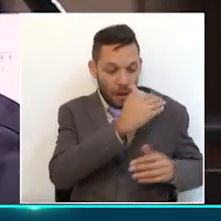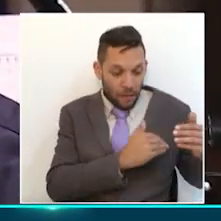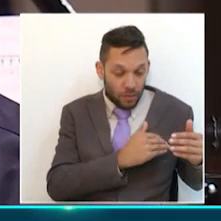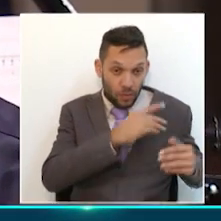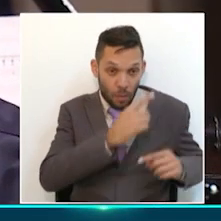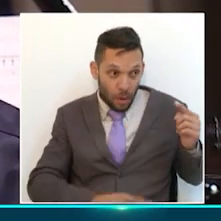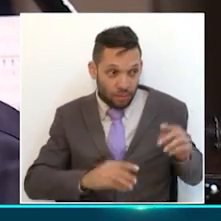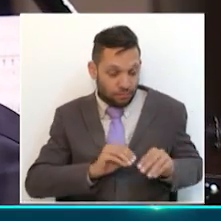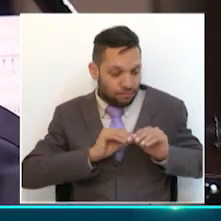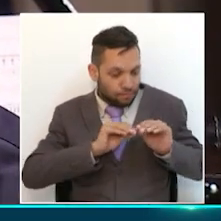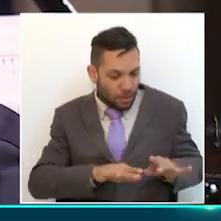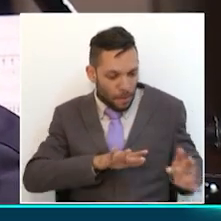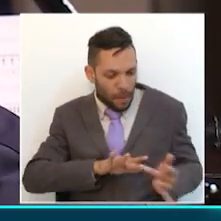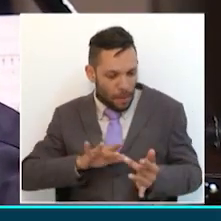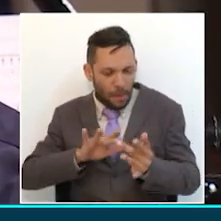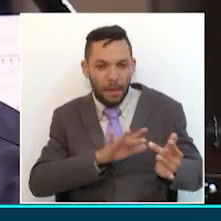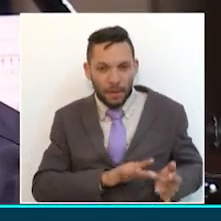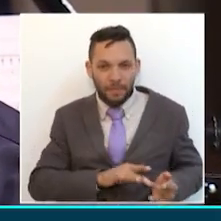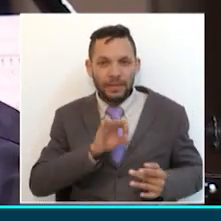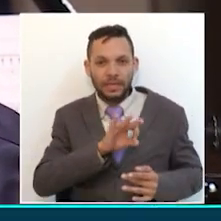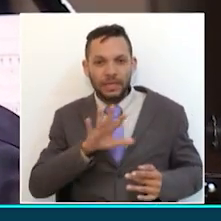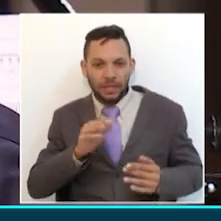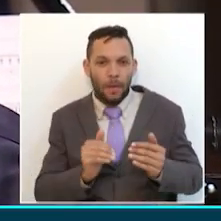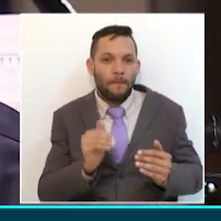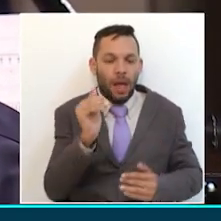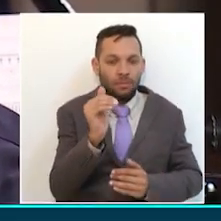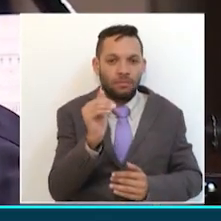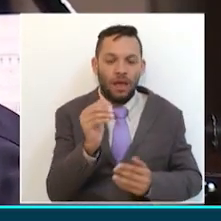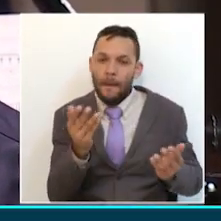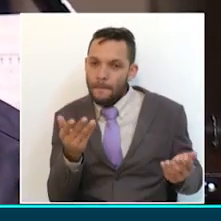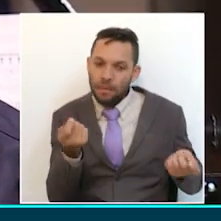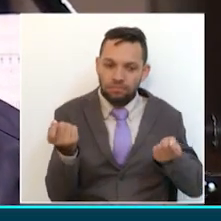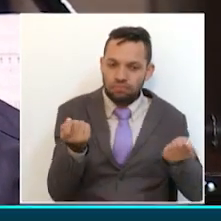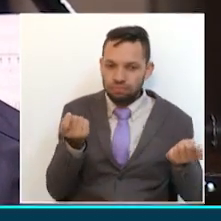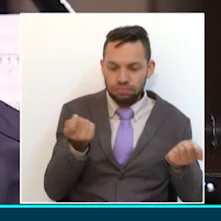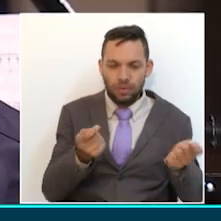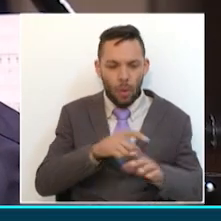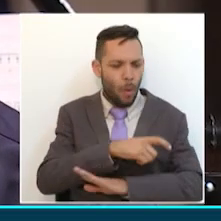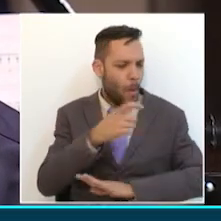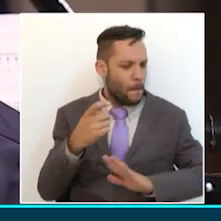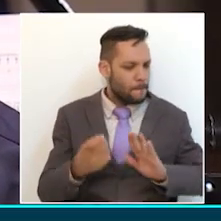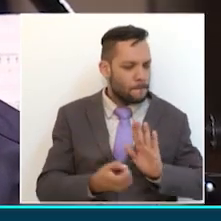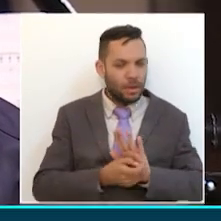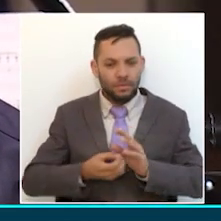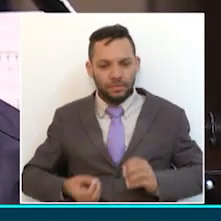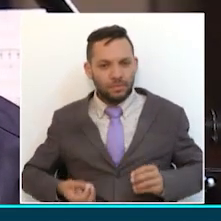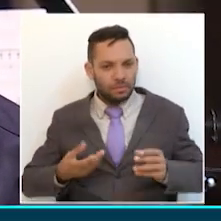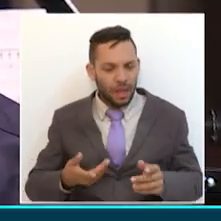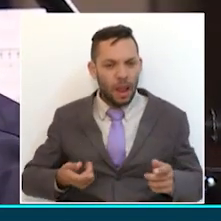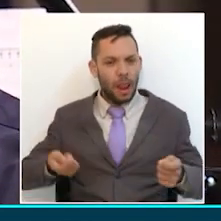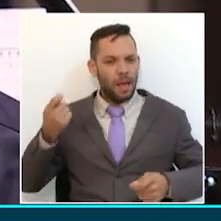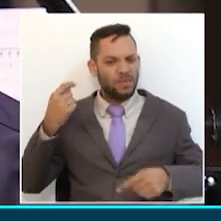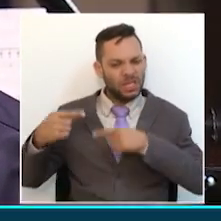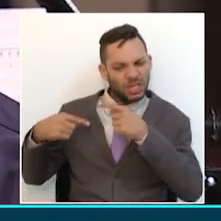saben un montón, pero del 35 para arriba no tanto. Y yo toco todo, toco hasta el primer tango, cuento por qué lo